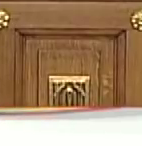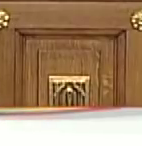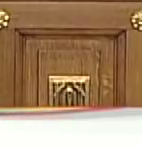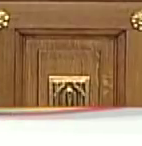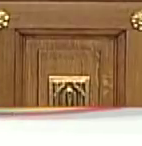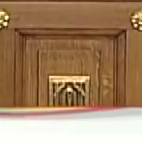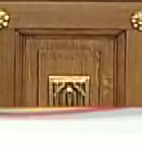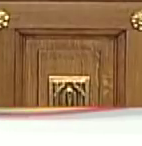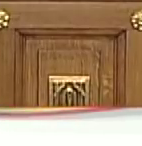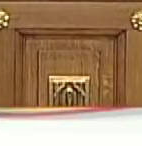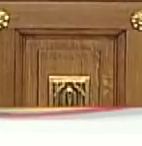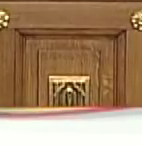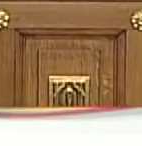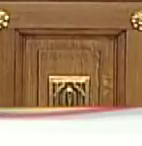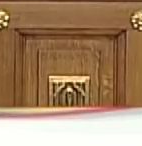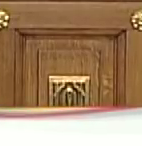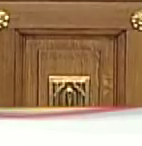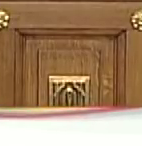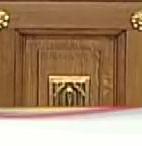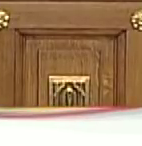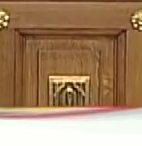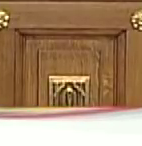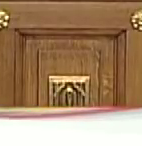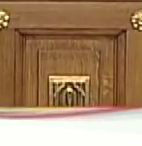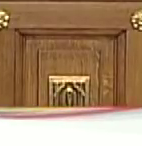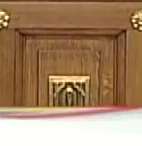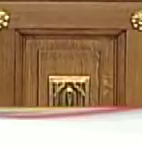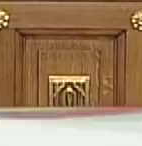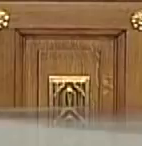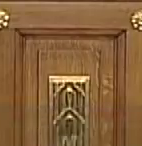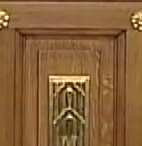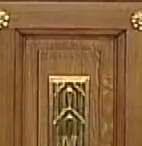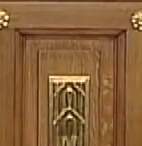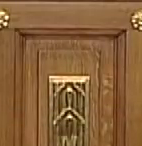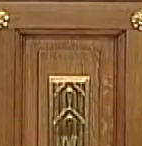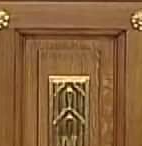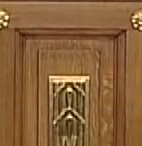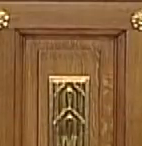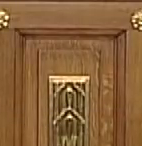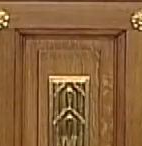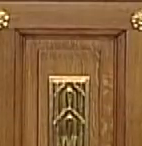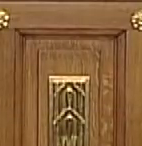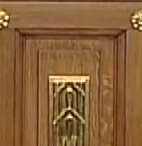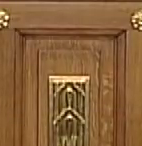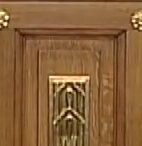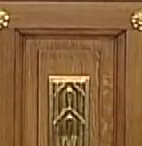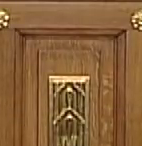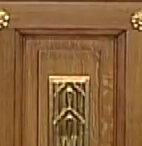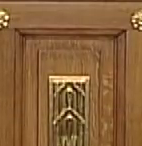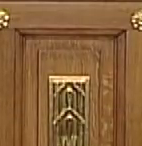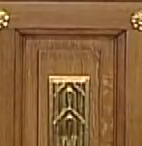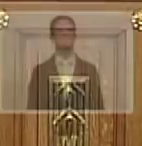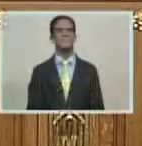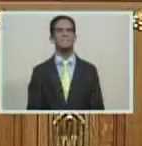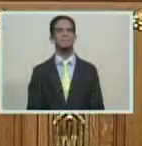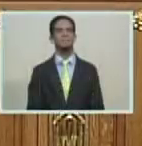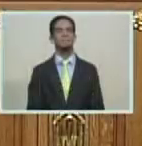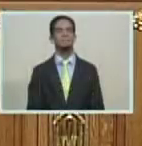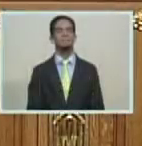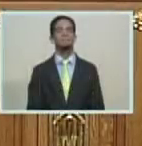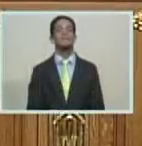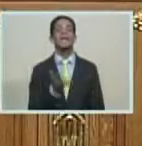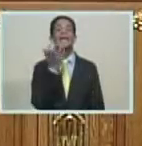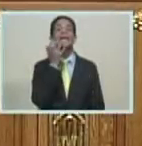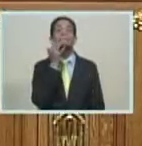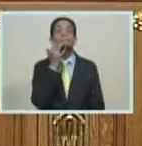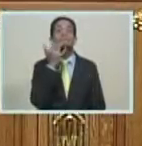esposa son víctimas cuando están en las calles y les quieren cobrar en los puntos de cobro 30%